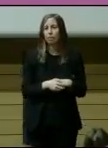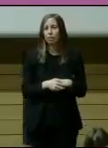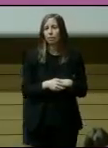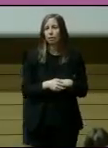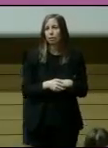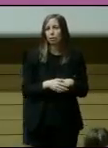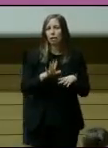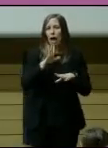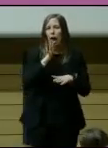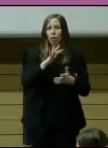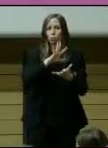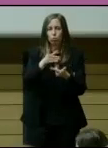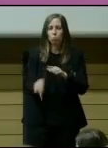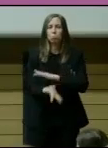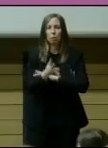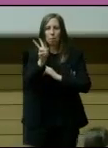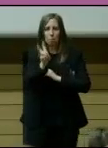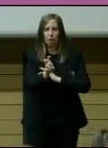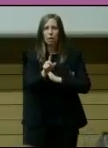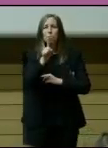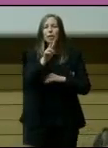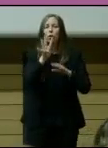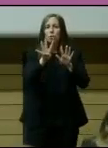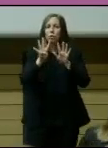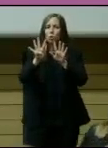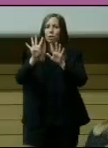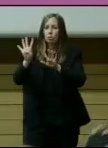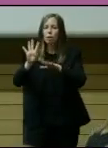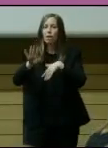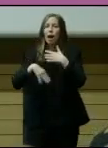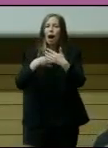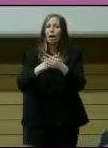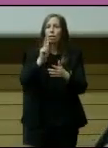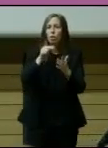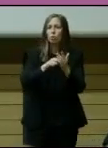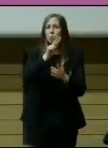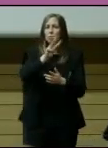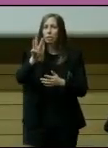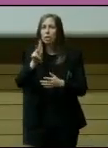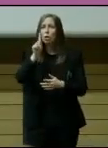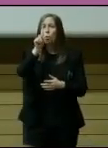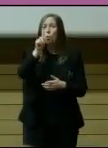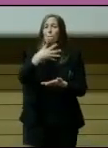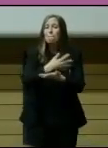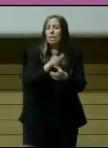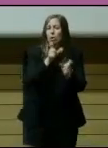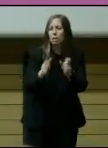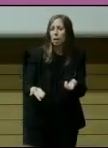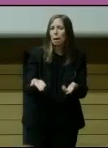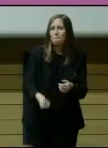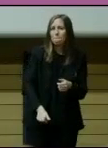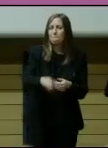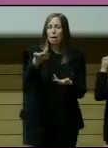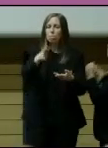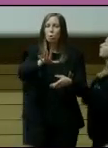era totalmente noticiable. Pensad que desde 1999 hasta finales de 2023 más de 1 millón de personas habían